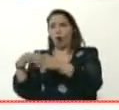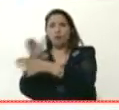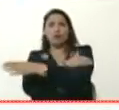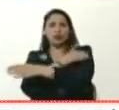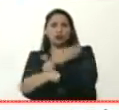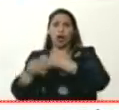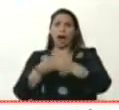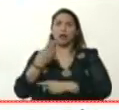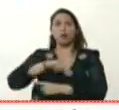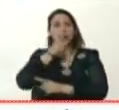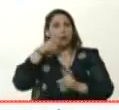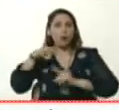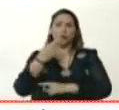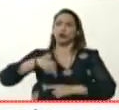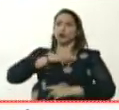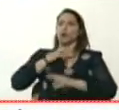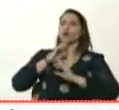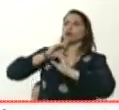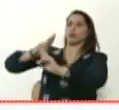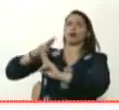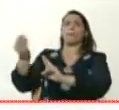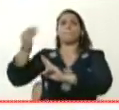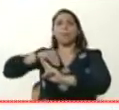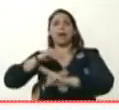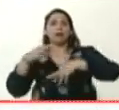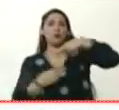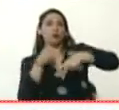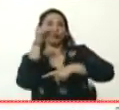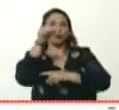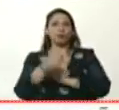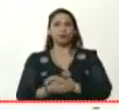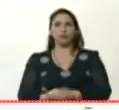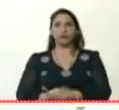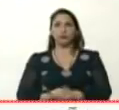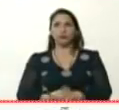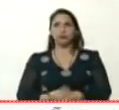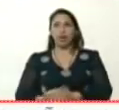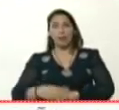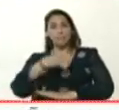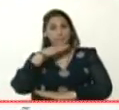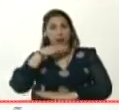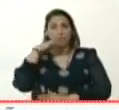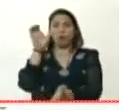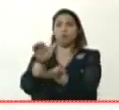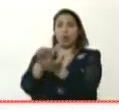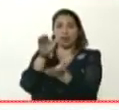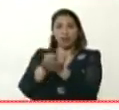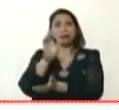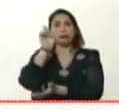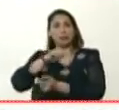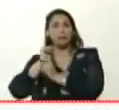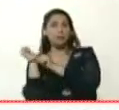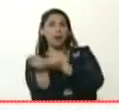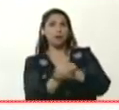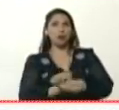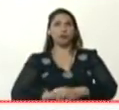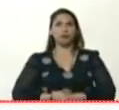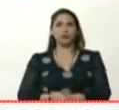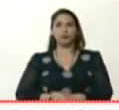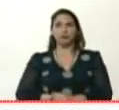nuestro pueblo, le vamos a responder con más revolución. Con Bravos de Margarita también va a haber béisbol.